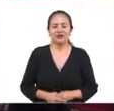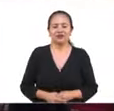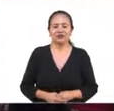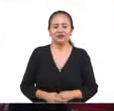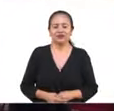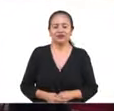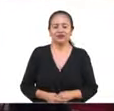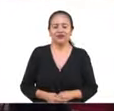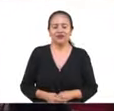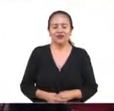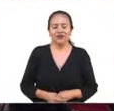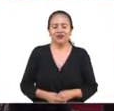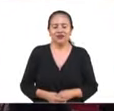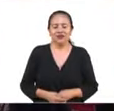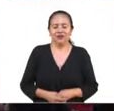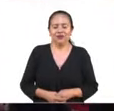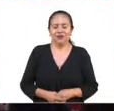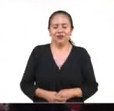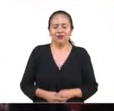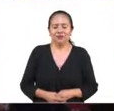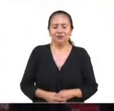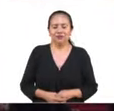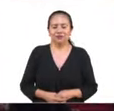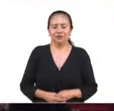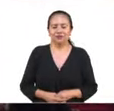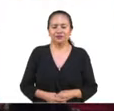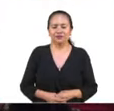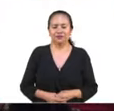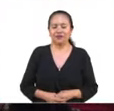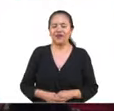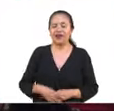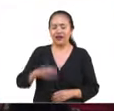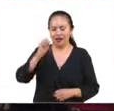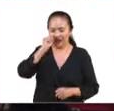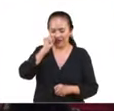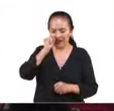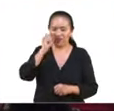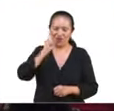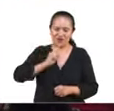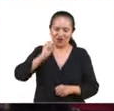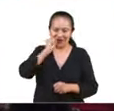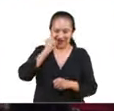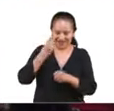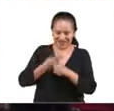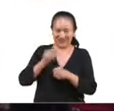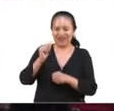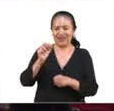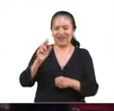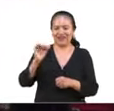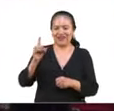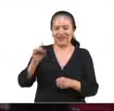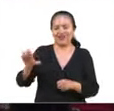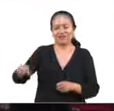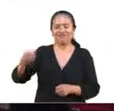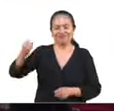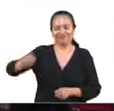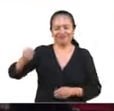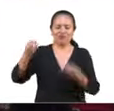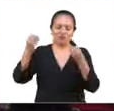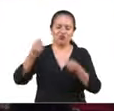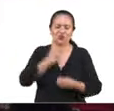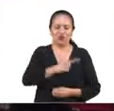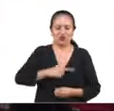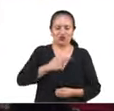Saludo, por supuesto, con mucho cariño a la secretaria de Bienestar, a Ariadna Montiel.